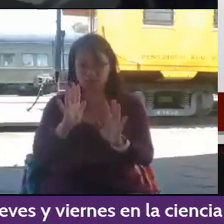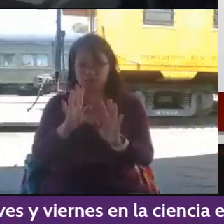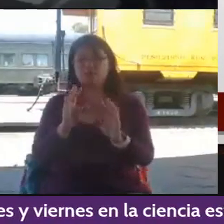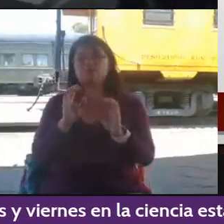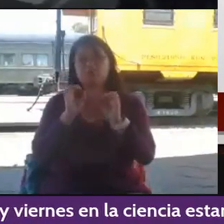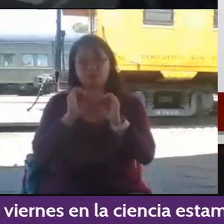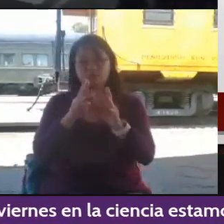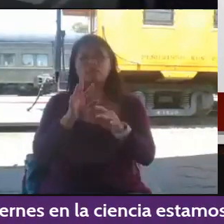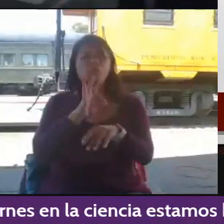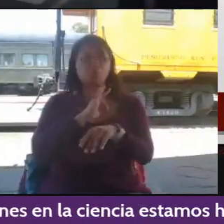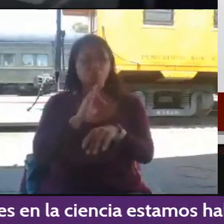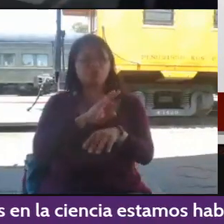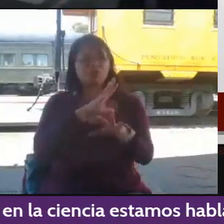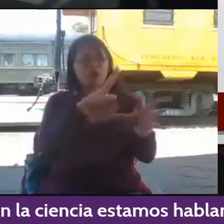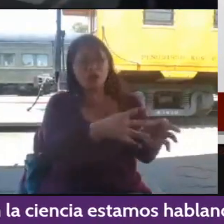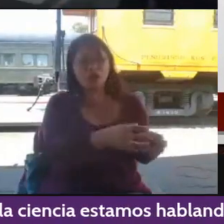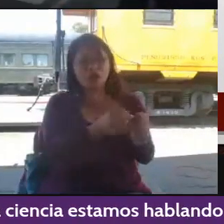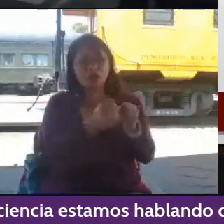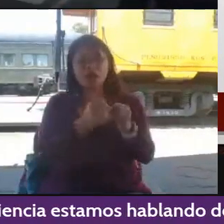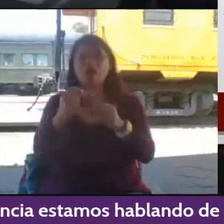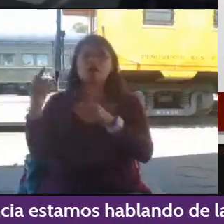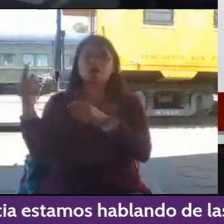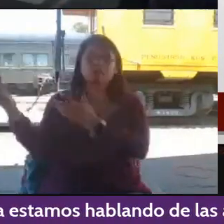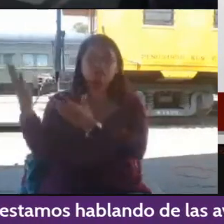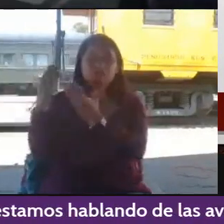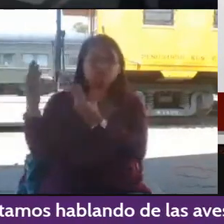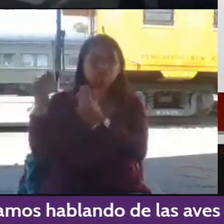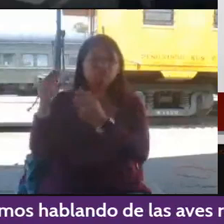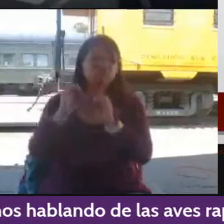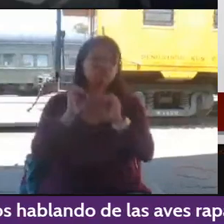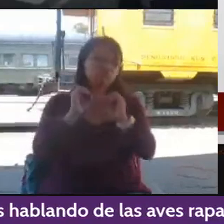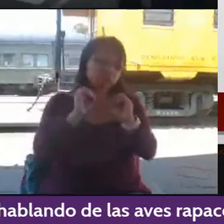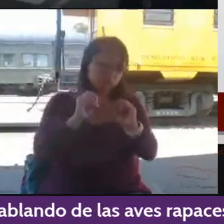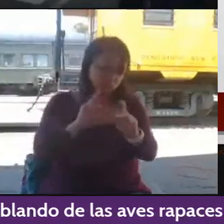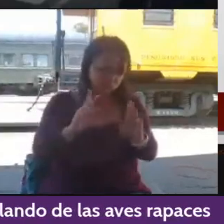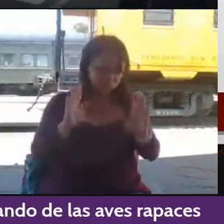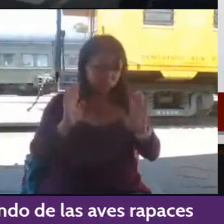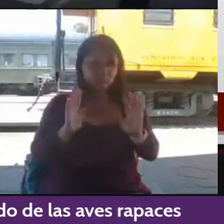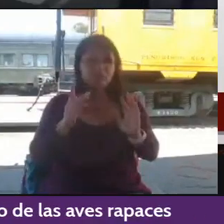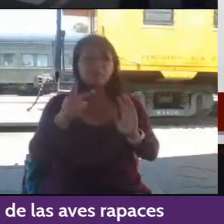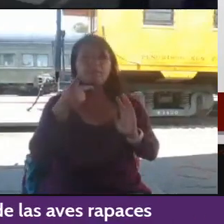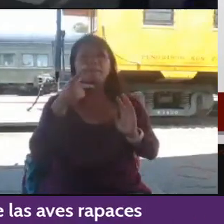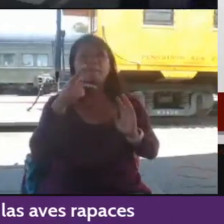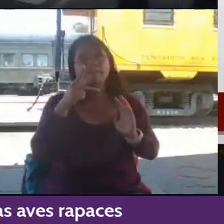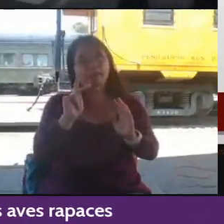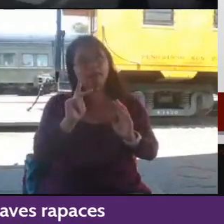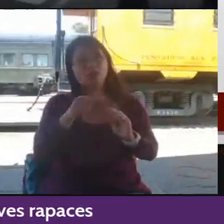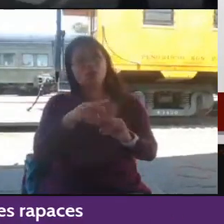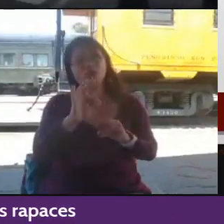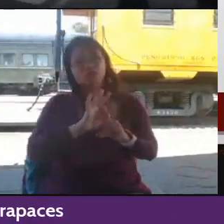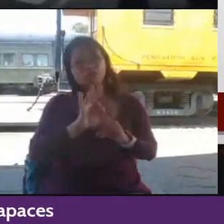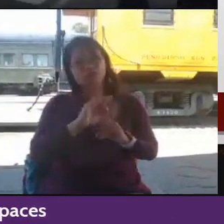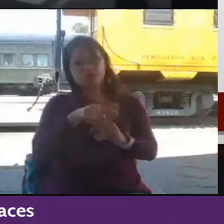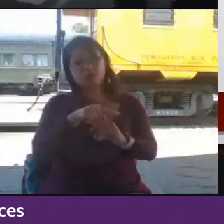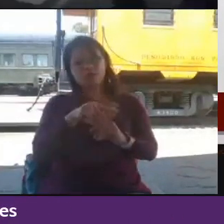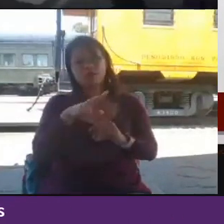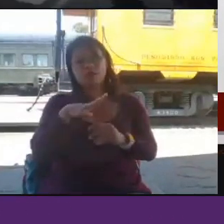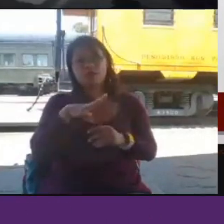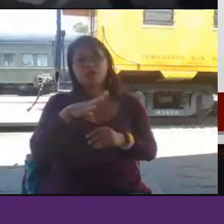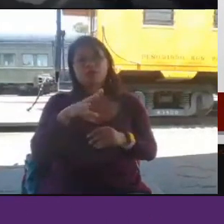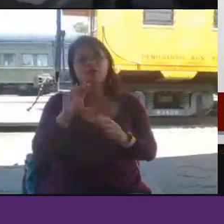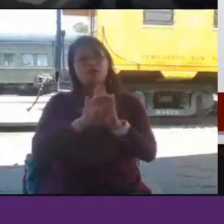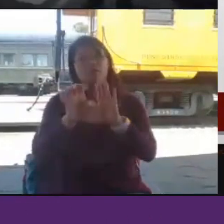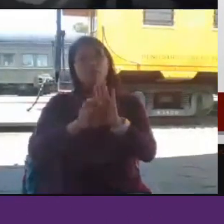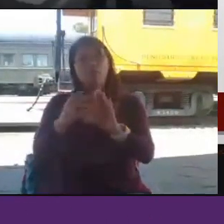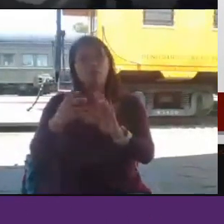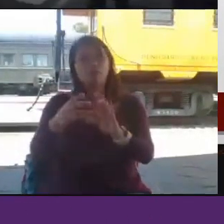puedes tratar de agarrarlo y te dé las instrucciones, bueno, por si acaso corroborar que no vaya a ser un animal venenoso, no vaya a ser que vayas a agarrar una cascabel